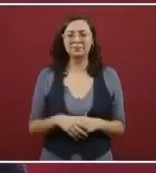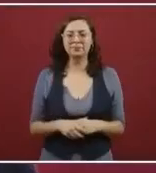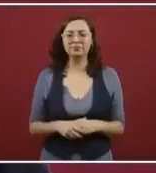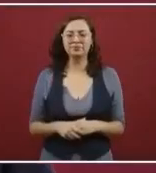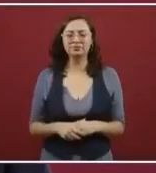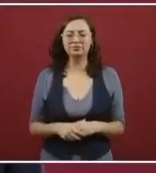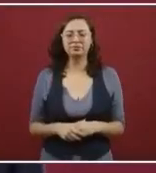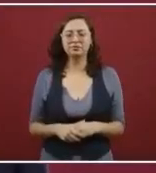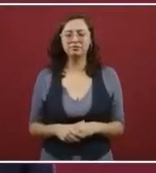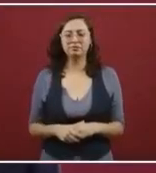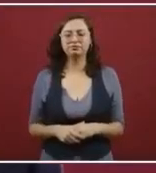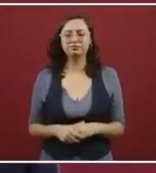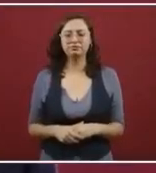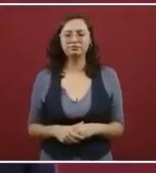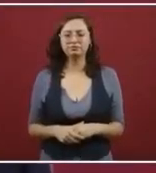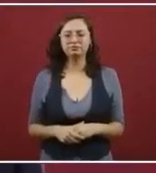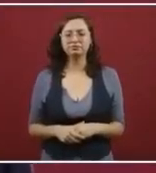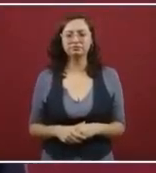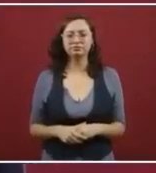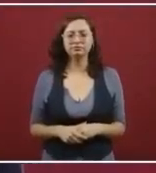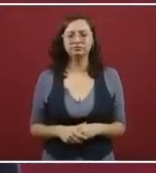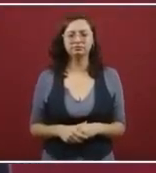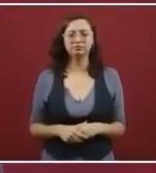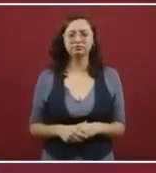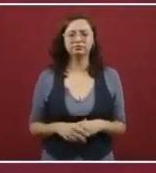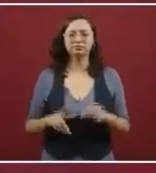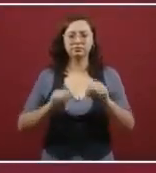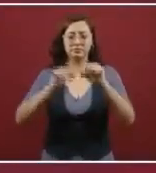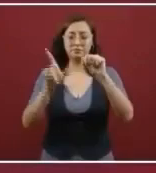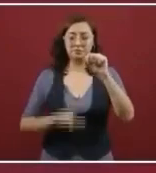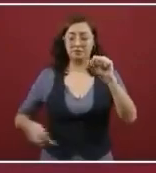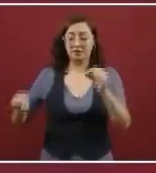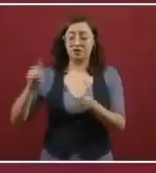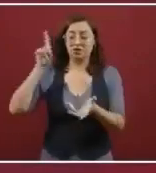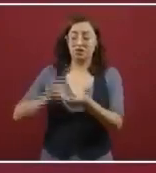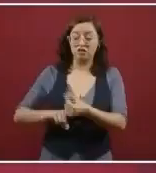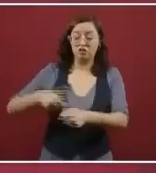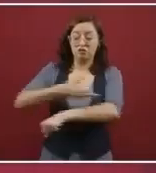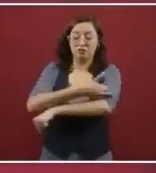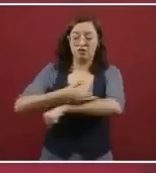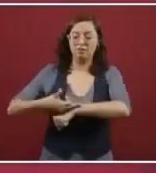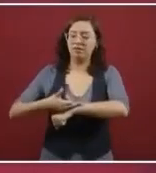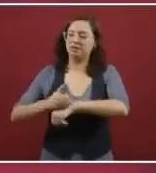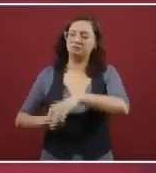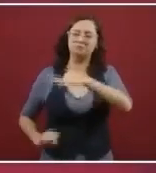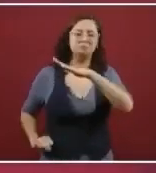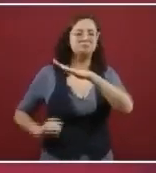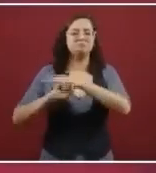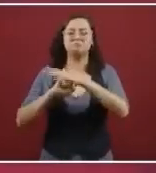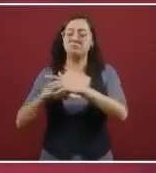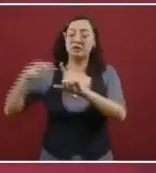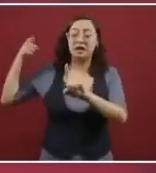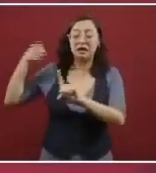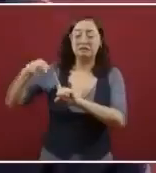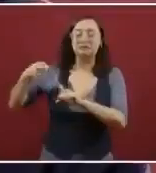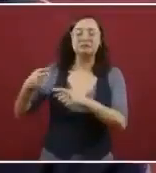mexicana es la principal institución de seguridad social